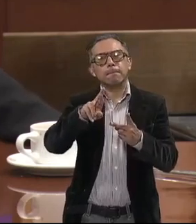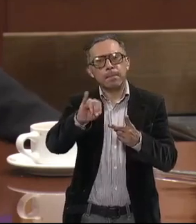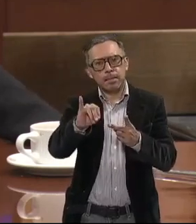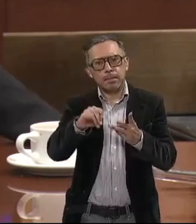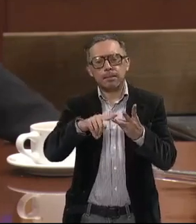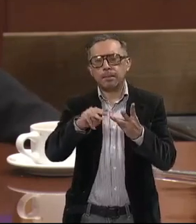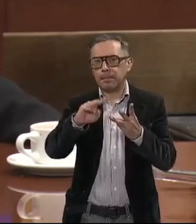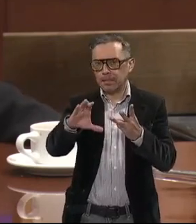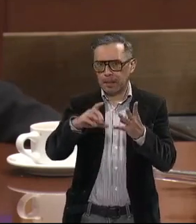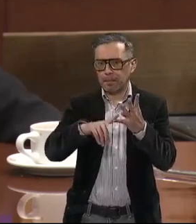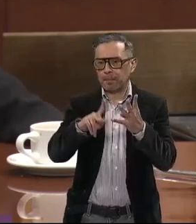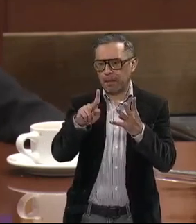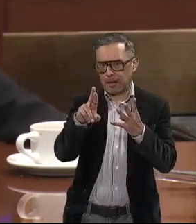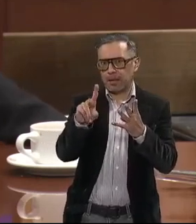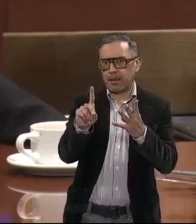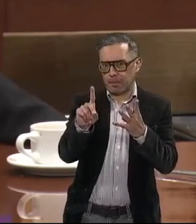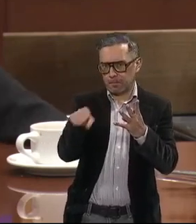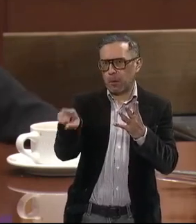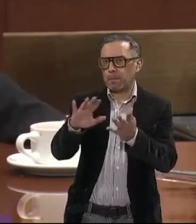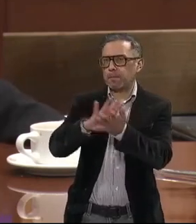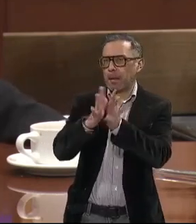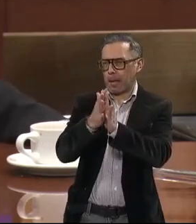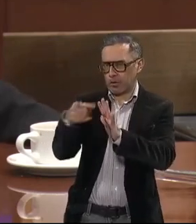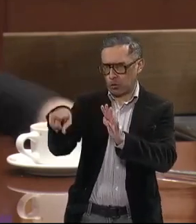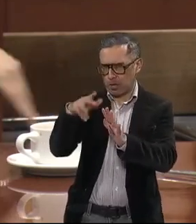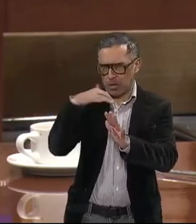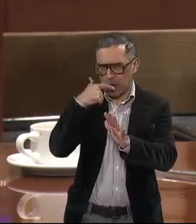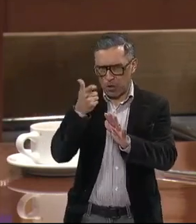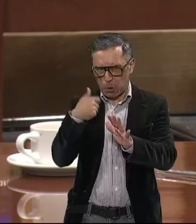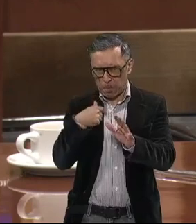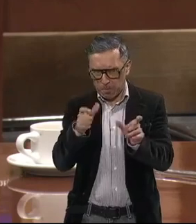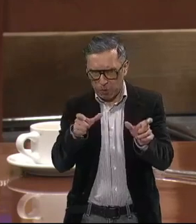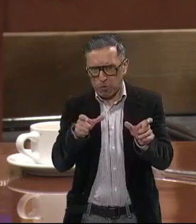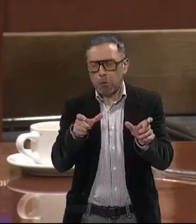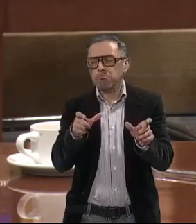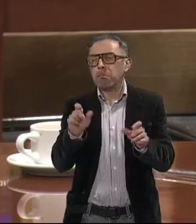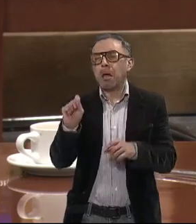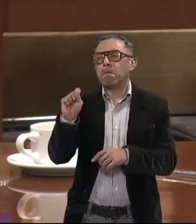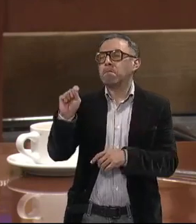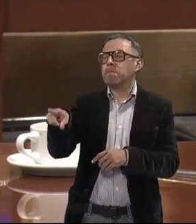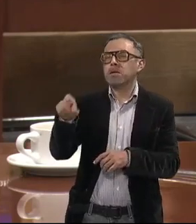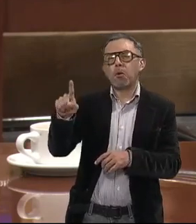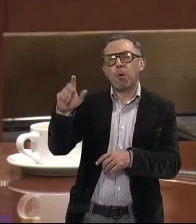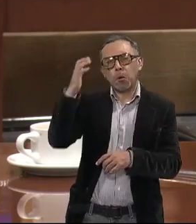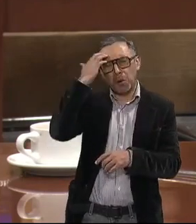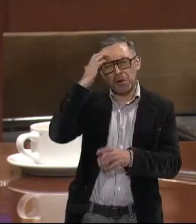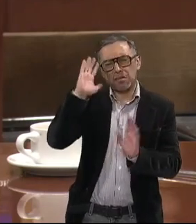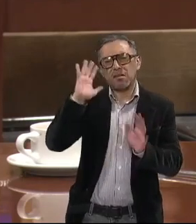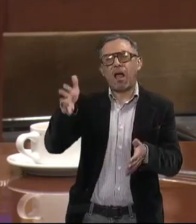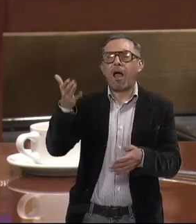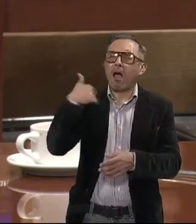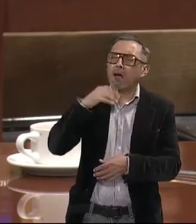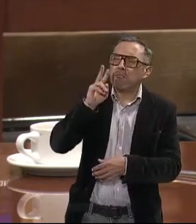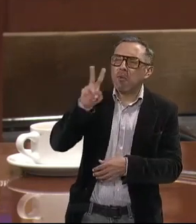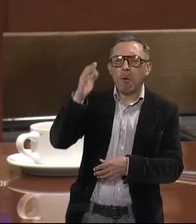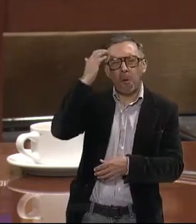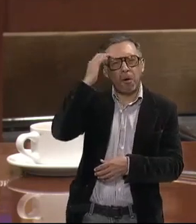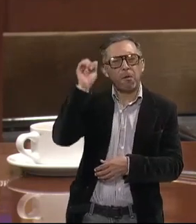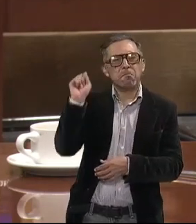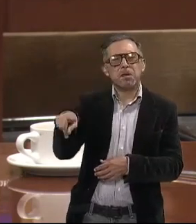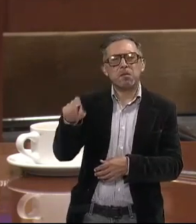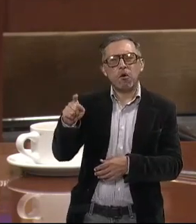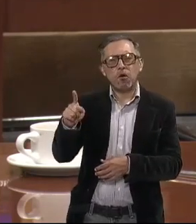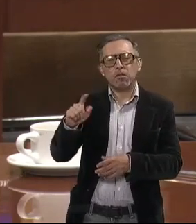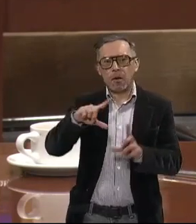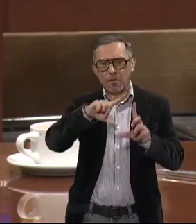PRD. Pero esa cantaleta ya nos la conocemos, ya la hemos escuchado antes, y el único y verdadero peligro para